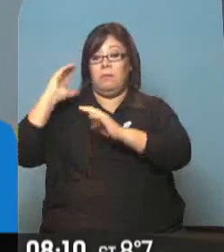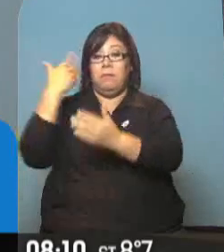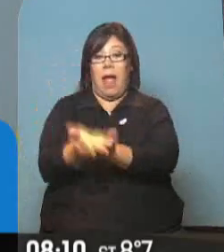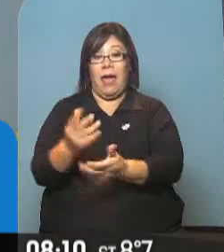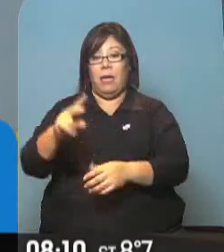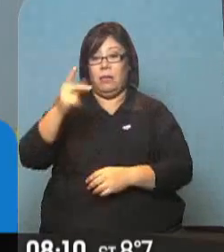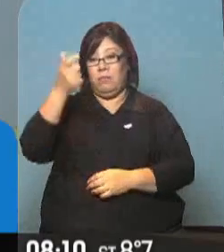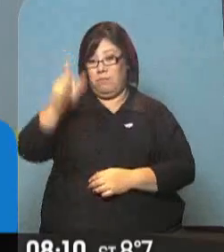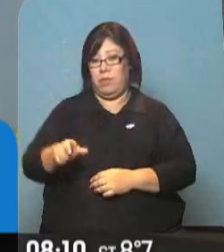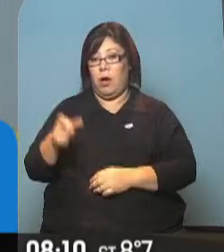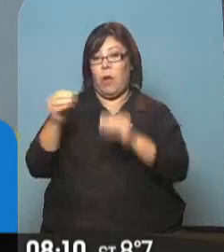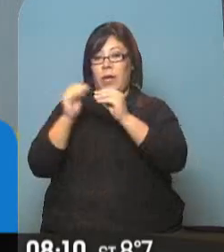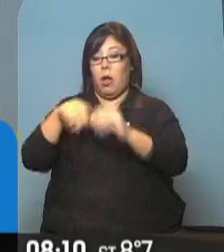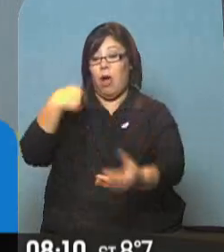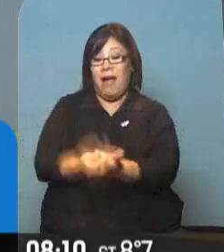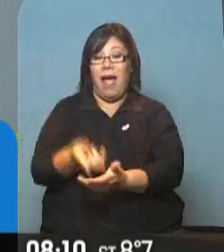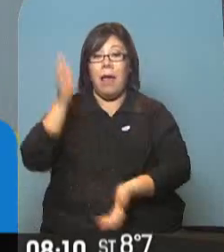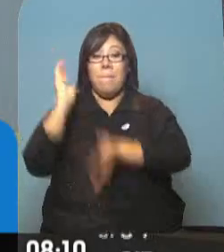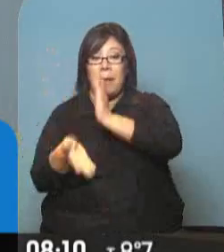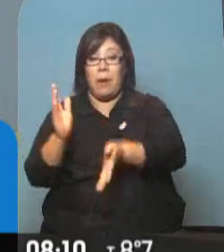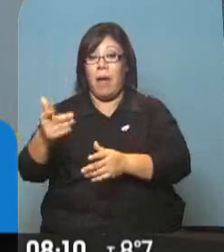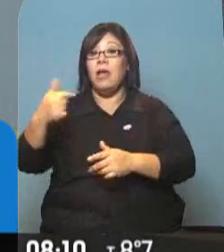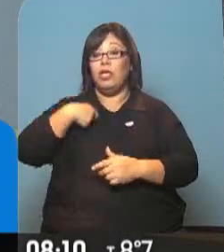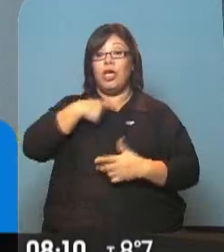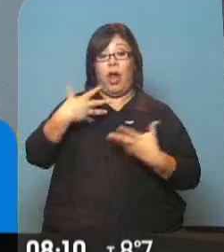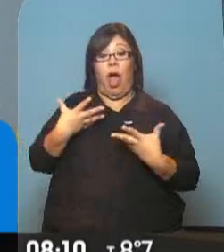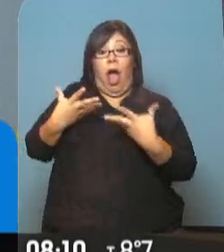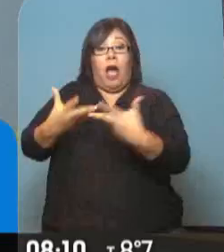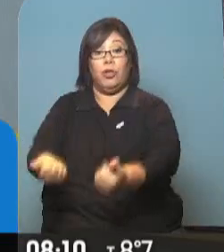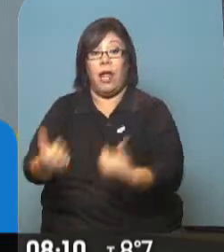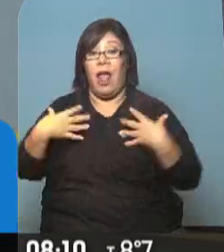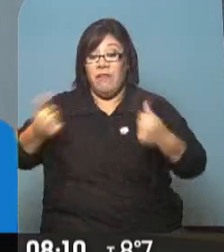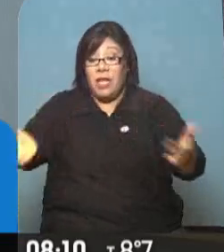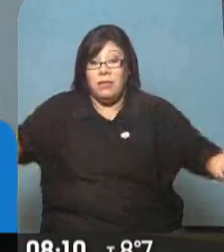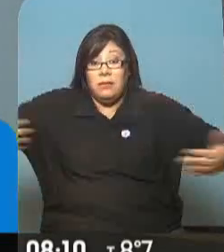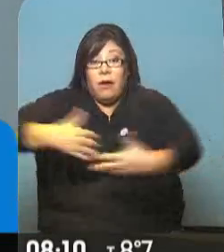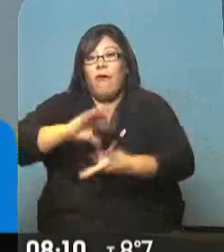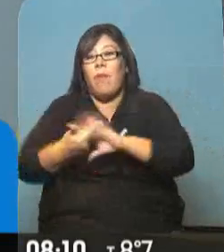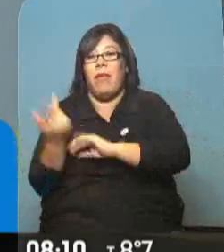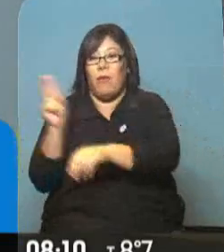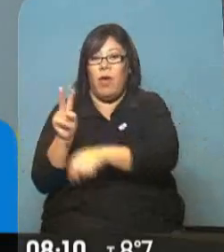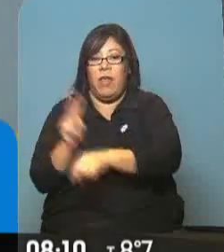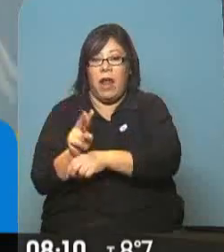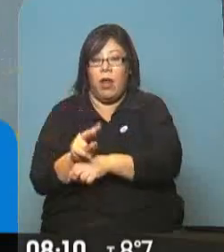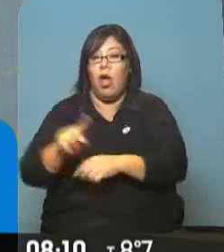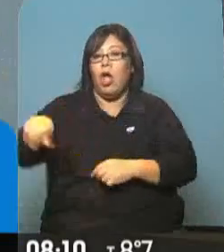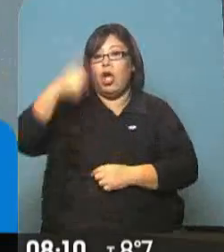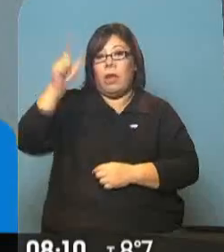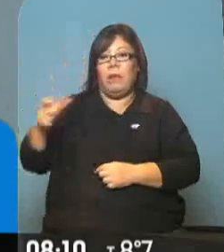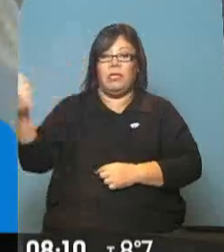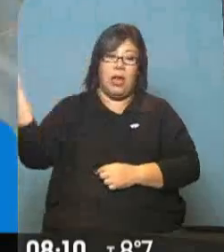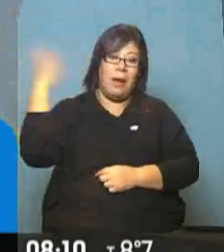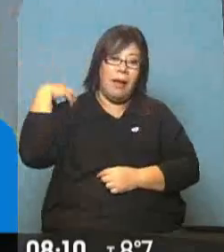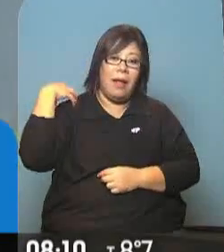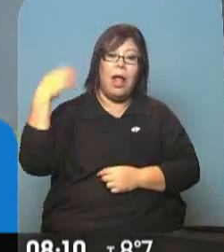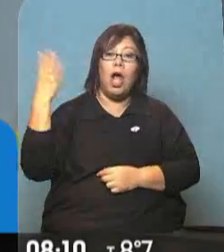quiero defender a mi compañero, me voy contra él para abrazarlo, para protegerlo, y alguien de atrás me agarra de la